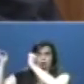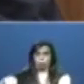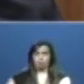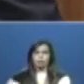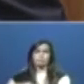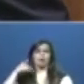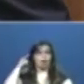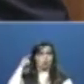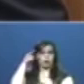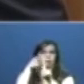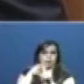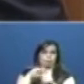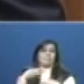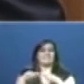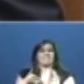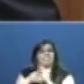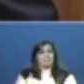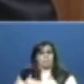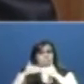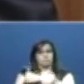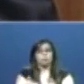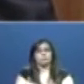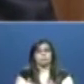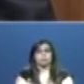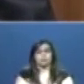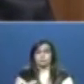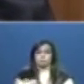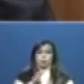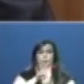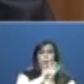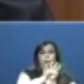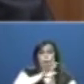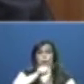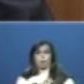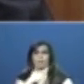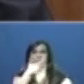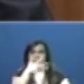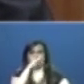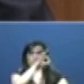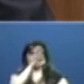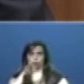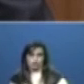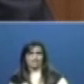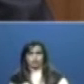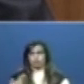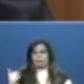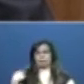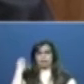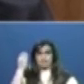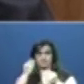déficit de estos años solo el paso del 4,5 del pib nacional inicialmente